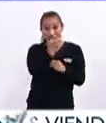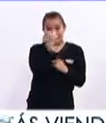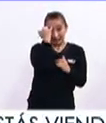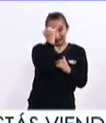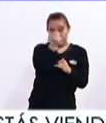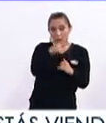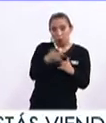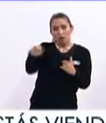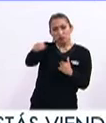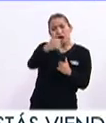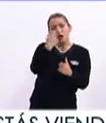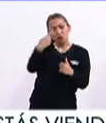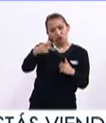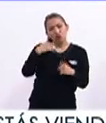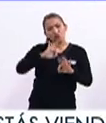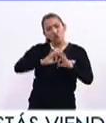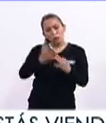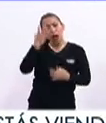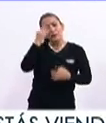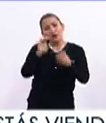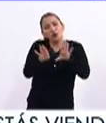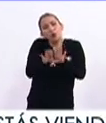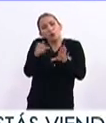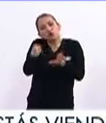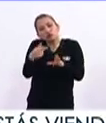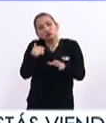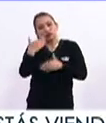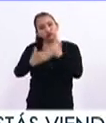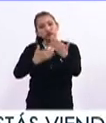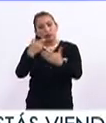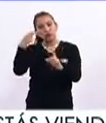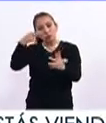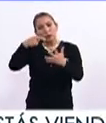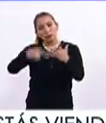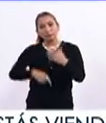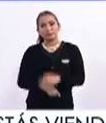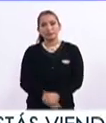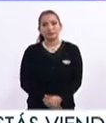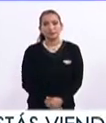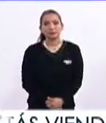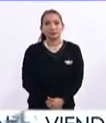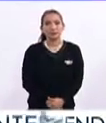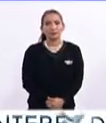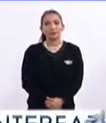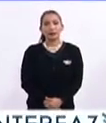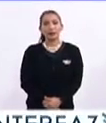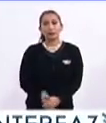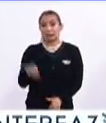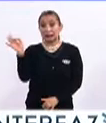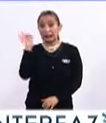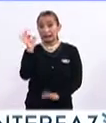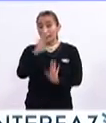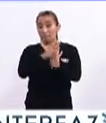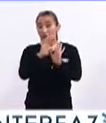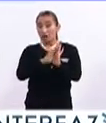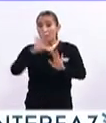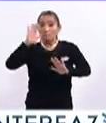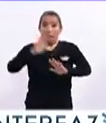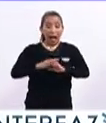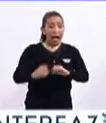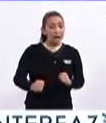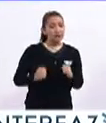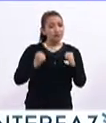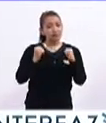estudiantes acomodarse a sus estilos de aprendizaje y poder sacar adelante los objetivos de aprendizaje. Y quizá el método que está tomando